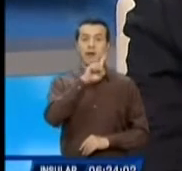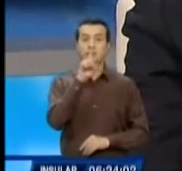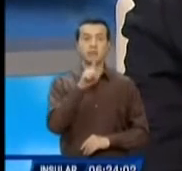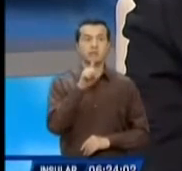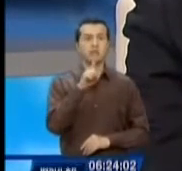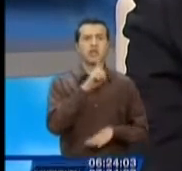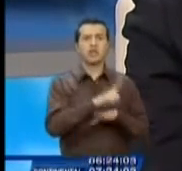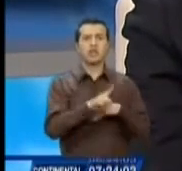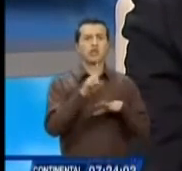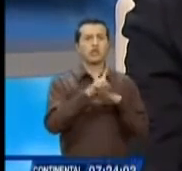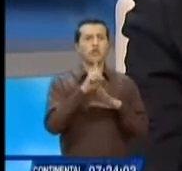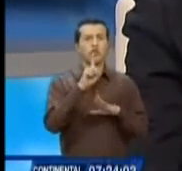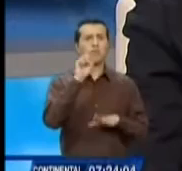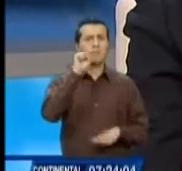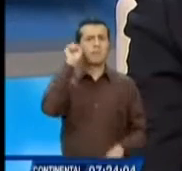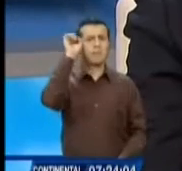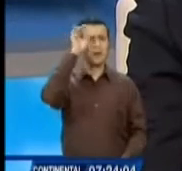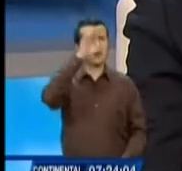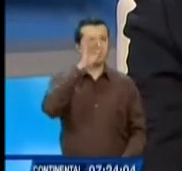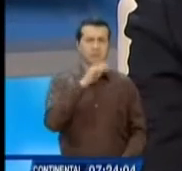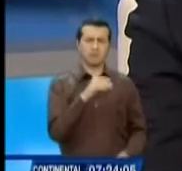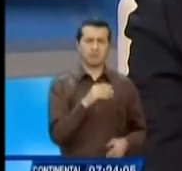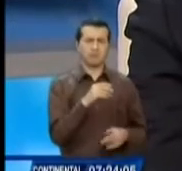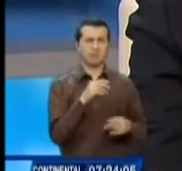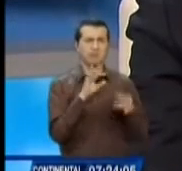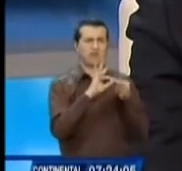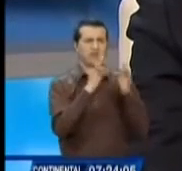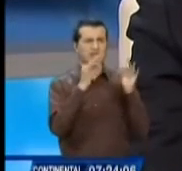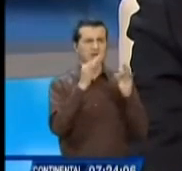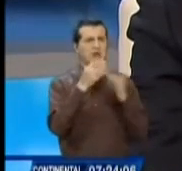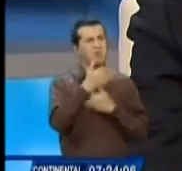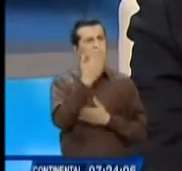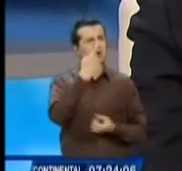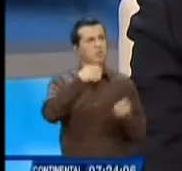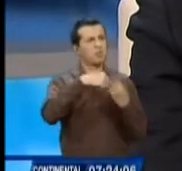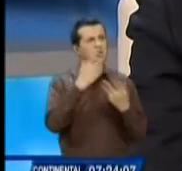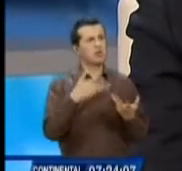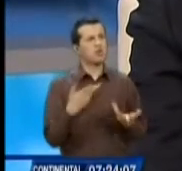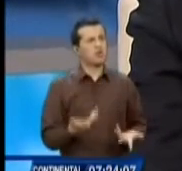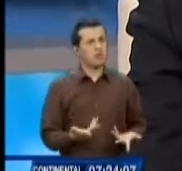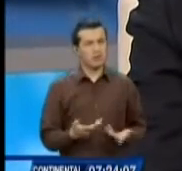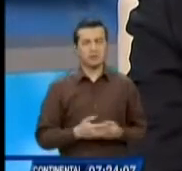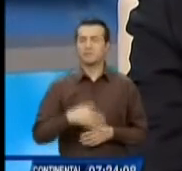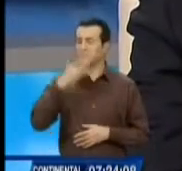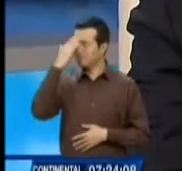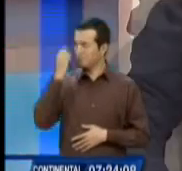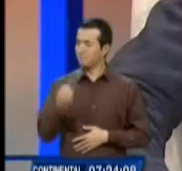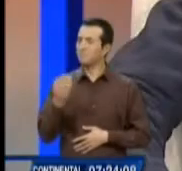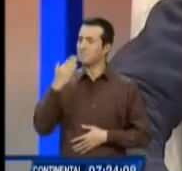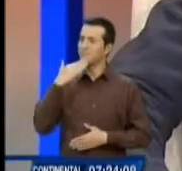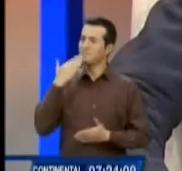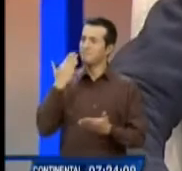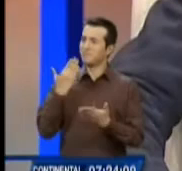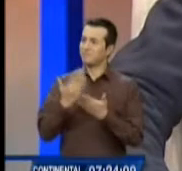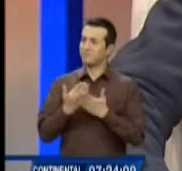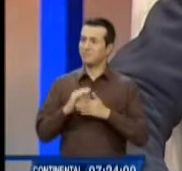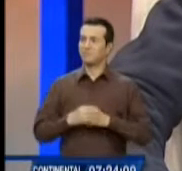de entrada la primera pregunta. Vengo volviendo. ¿Vengo volviendo de dónde? Buenos días, muchísimas gracias. Buenos